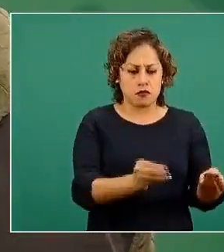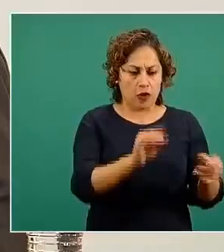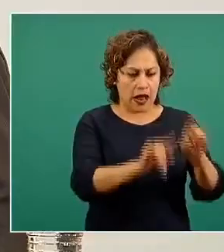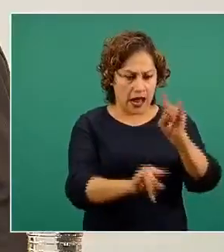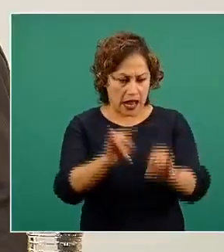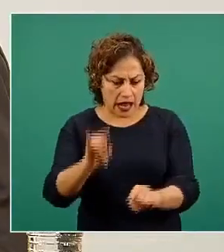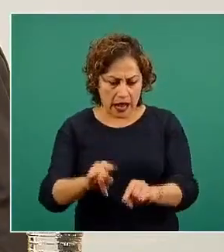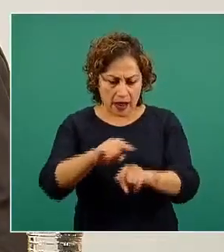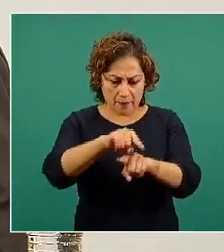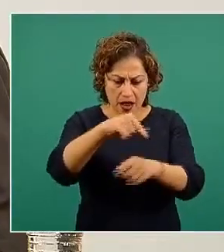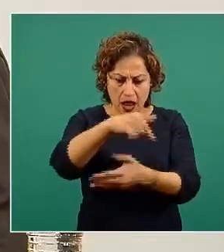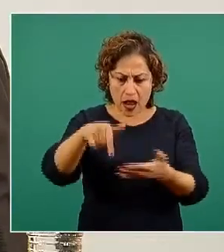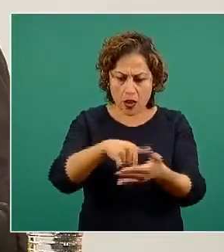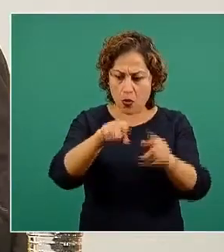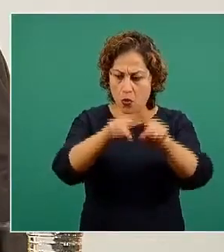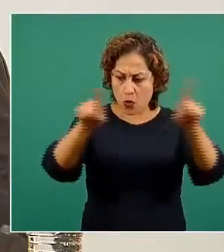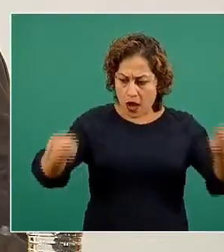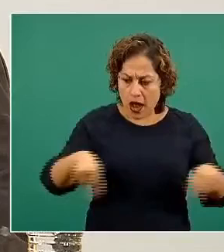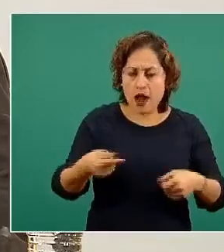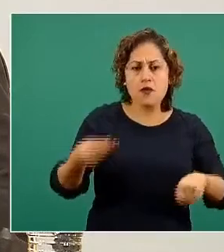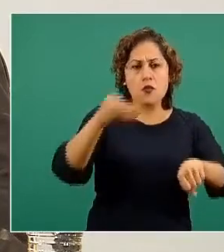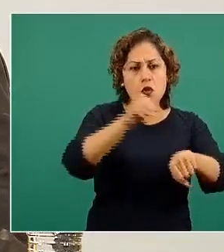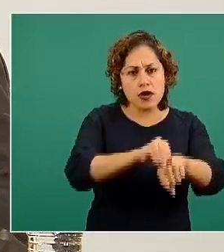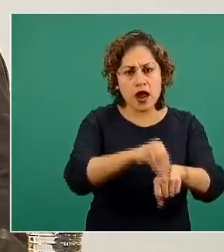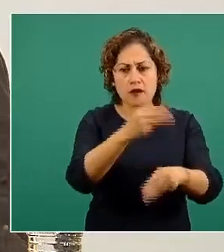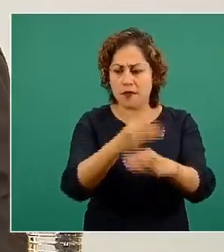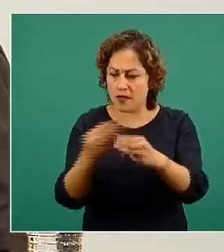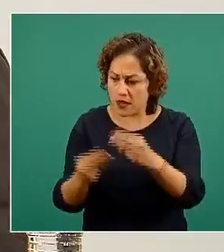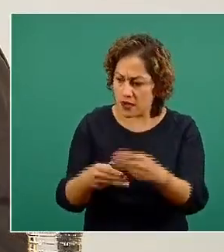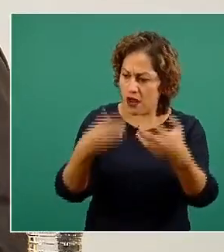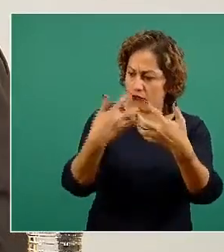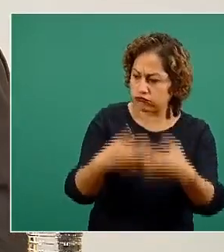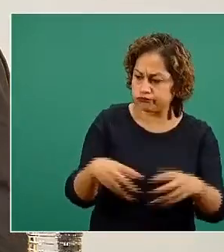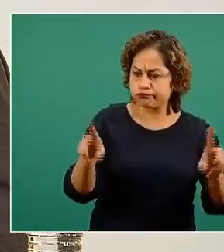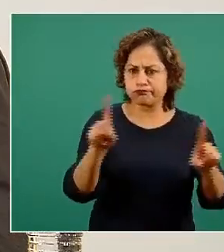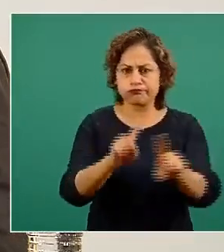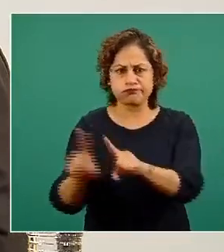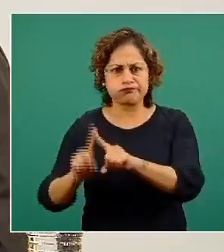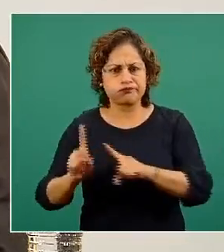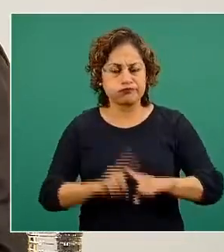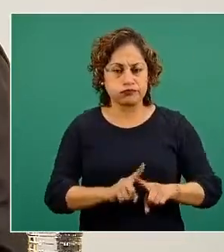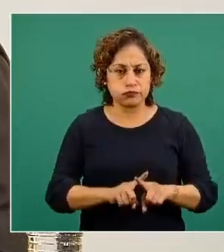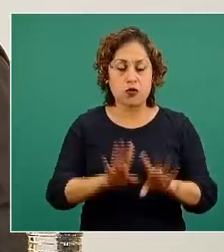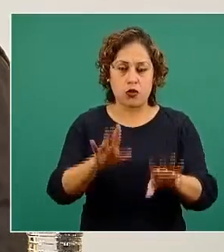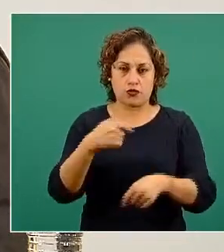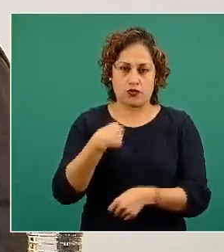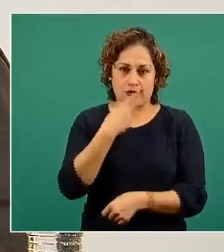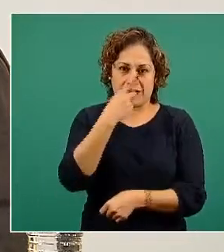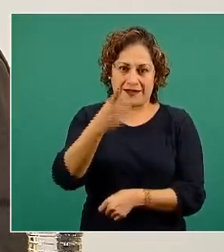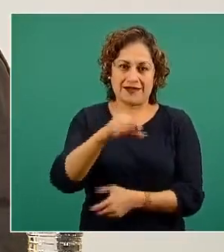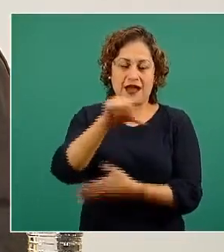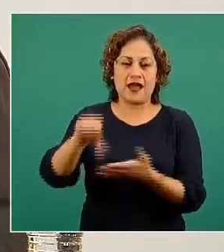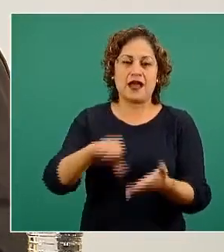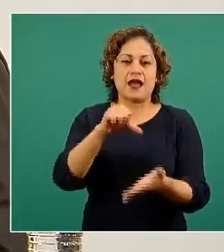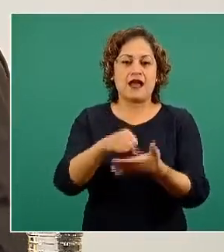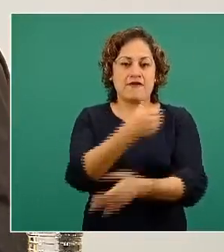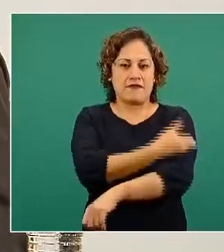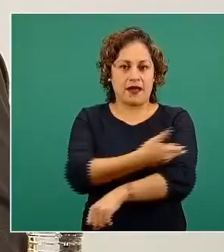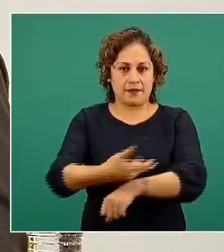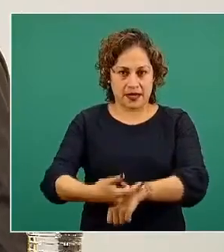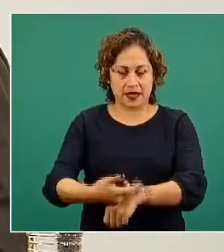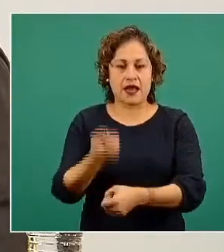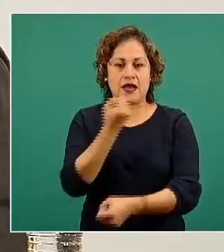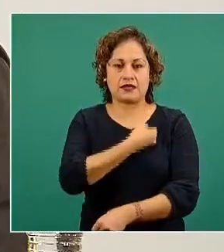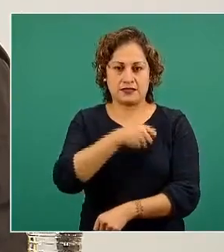lugares. Hay ahora, como le mencionaba, varias unidades de medicina familiar, la 120 de Zaragoza, que ya